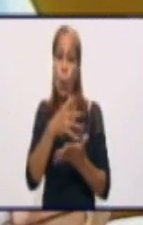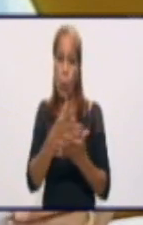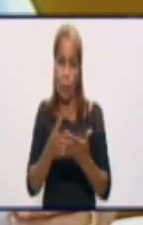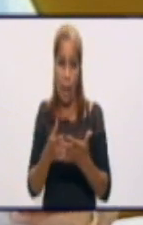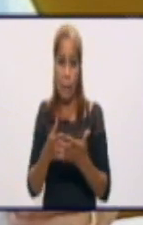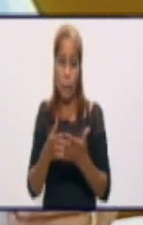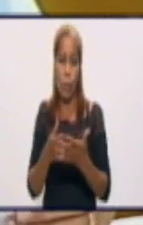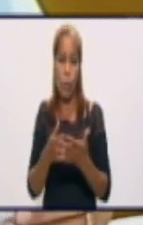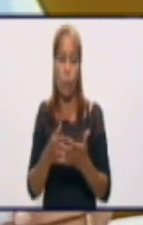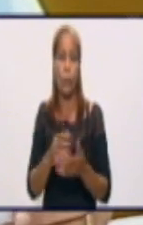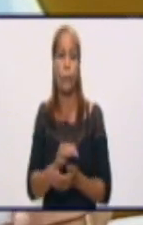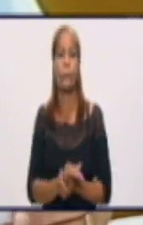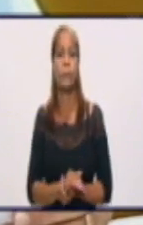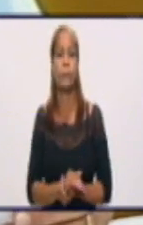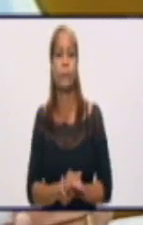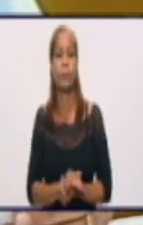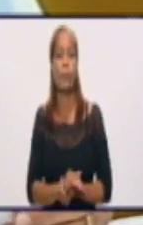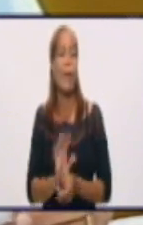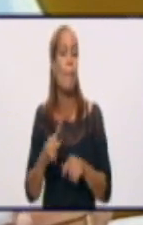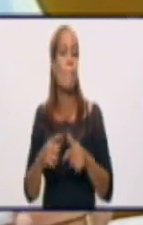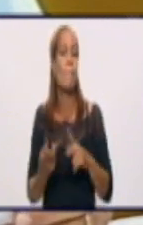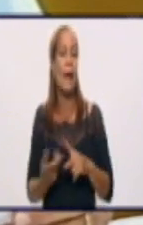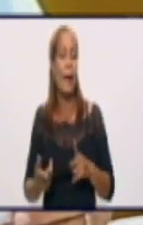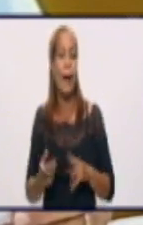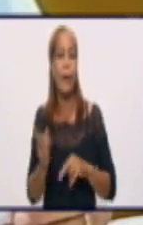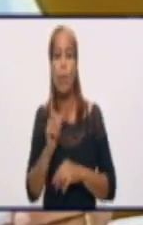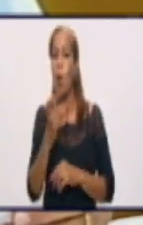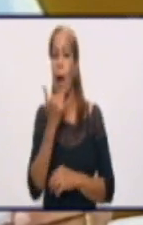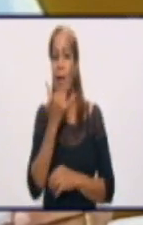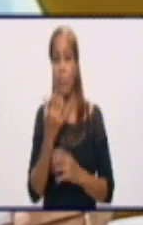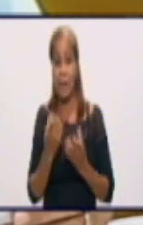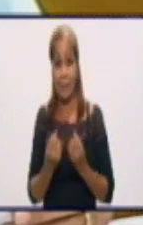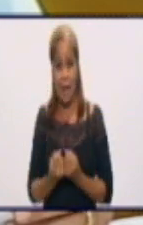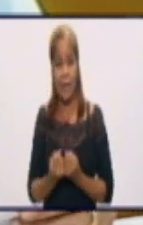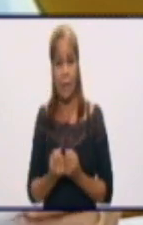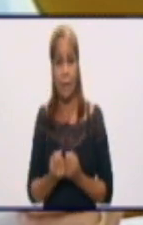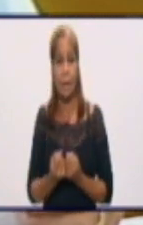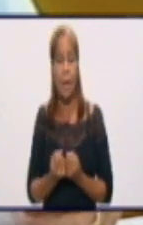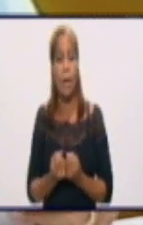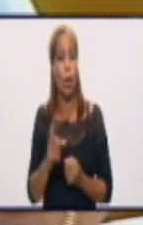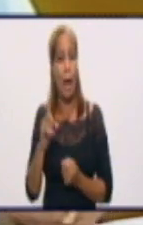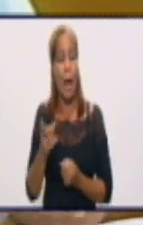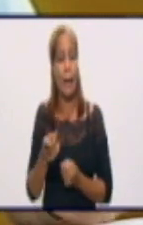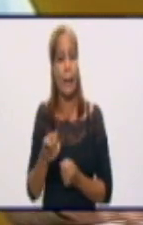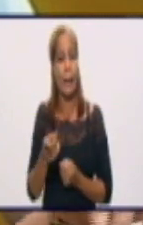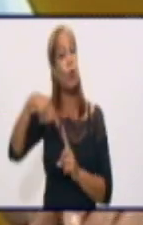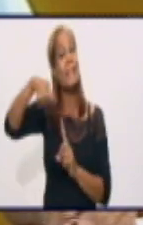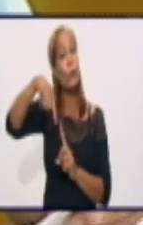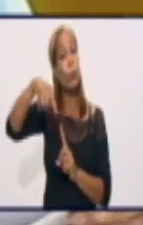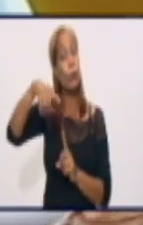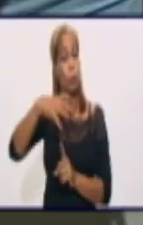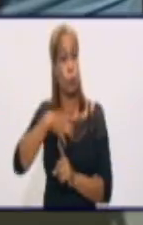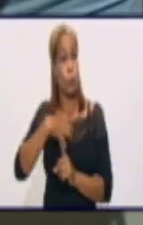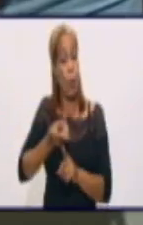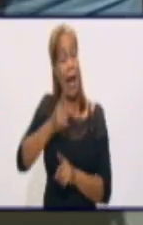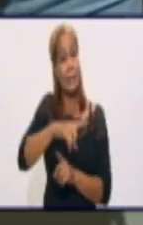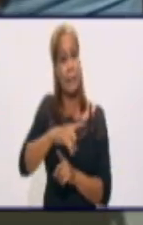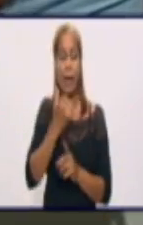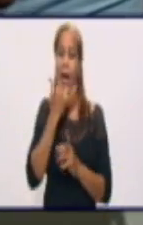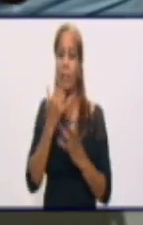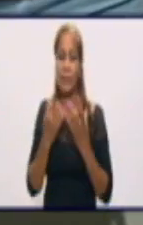toca el bloque repito para no afectar los que tuvimos lo que estuvieron afectación por la noche del sol y si hay